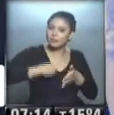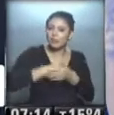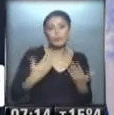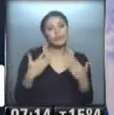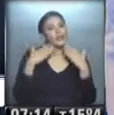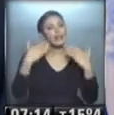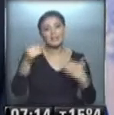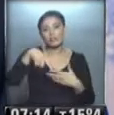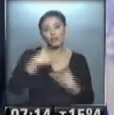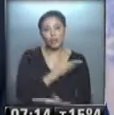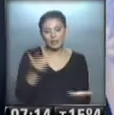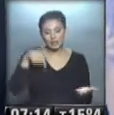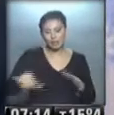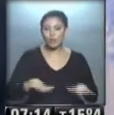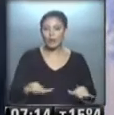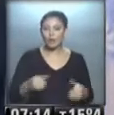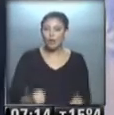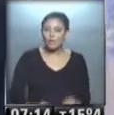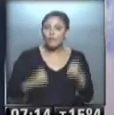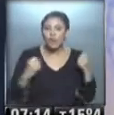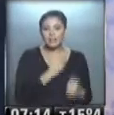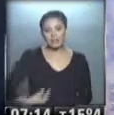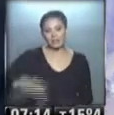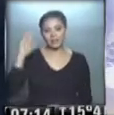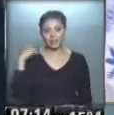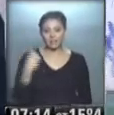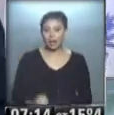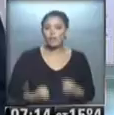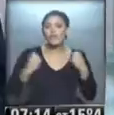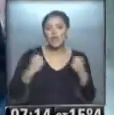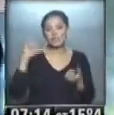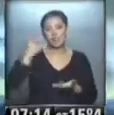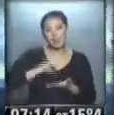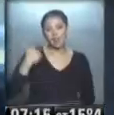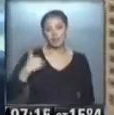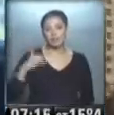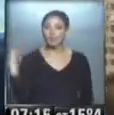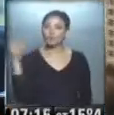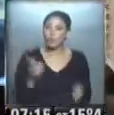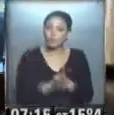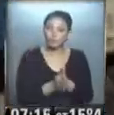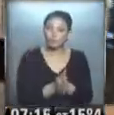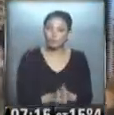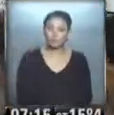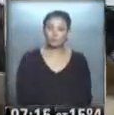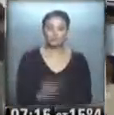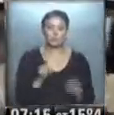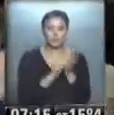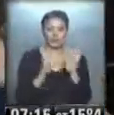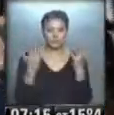así que muchas gracias por compartir este momento 'fuerza cristina' fuerza argentina vamos todos juntos